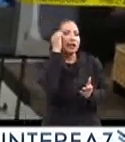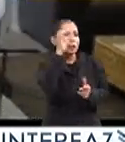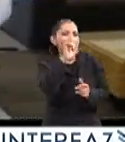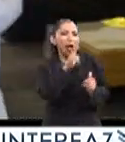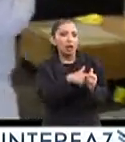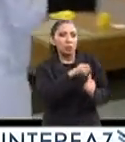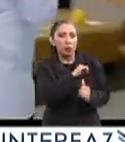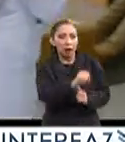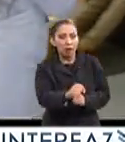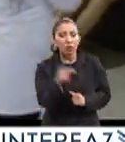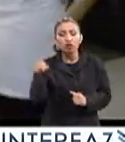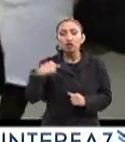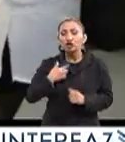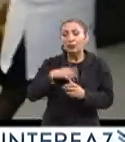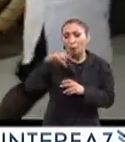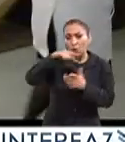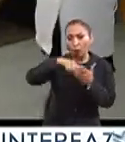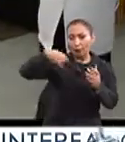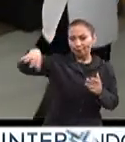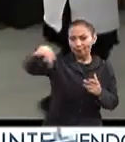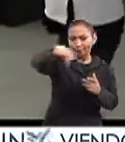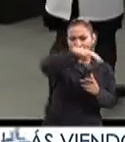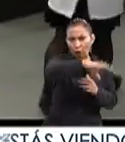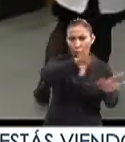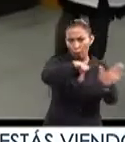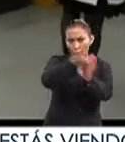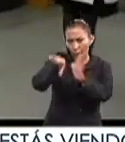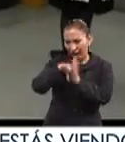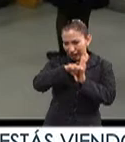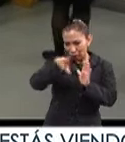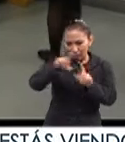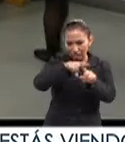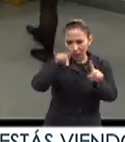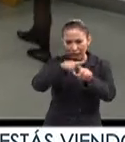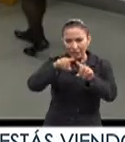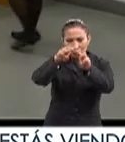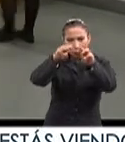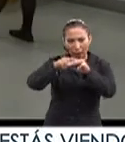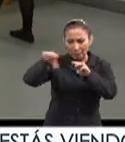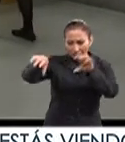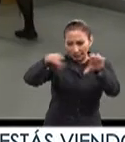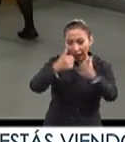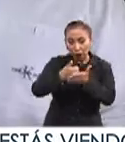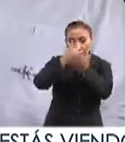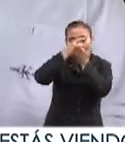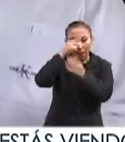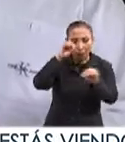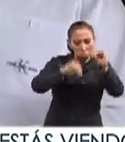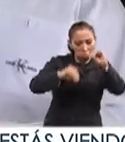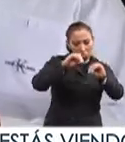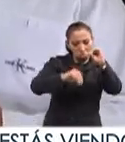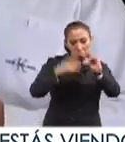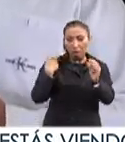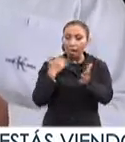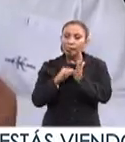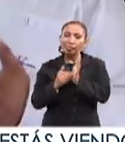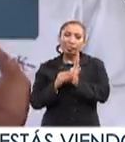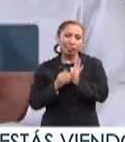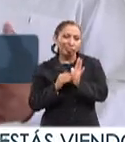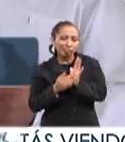que nosotros tenemos es una serie de espacios, cuartos, con diferentes mobiliarios que nos sirven a nosotros para